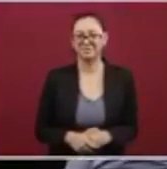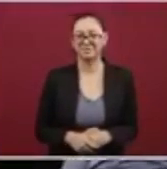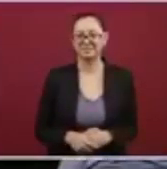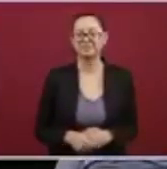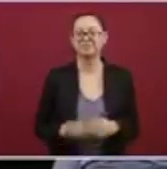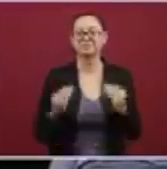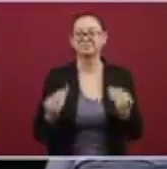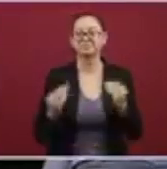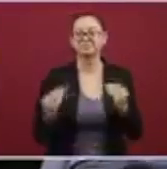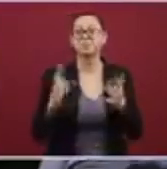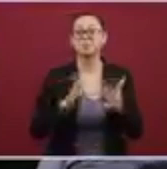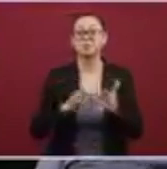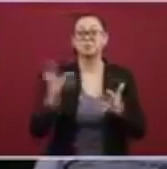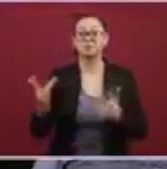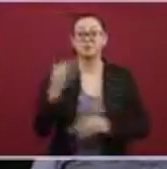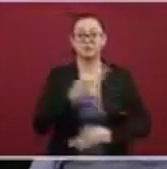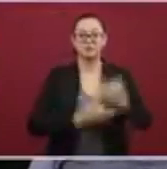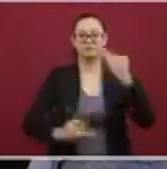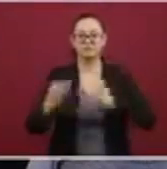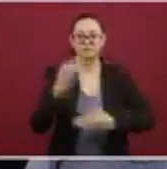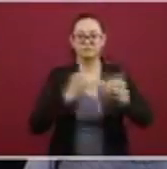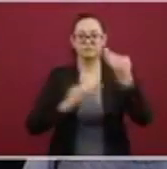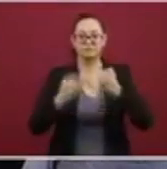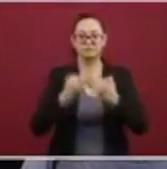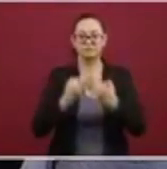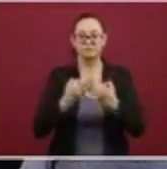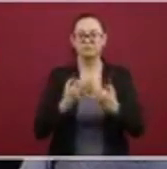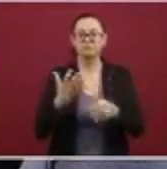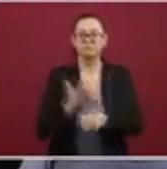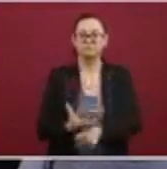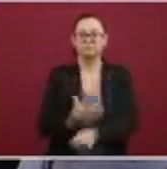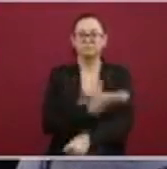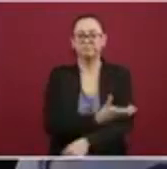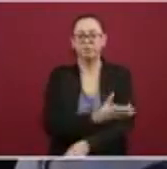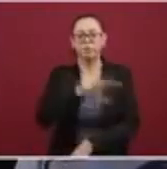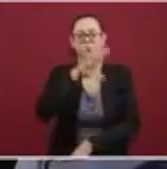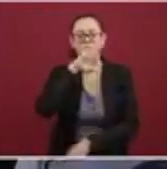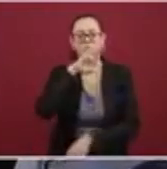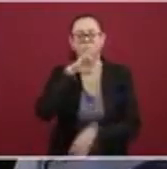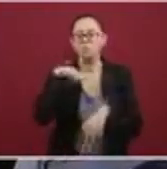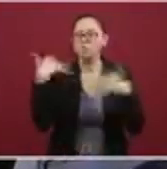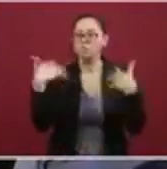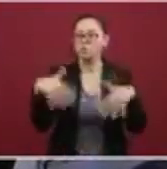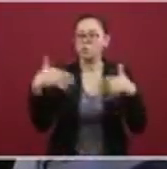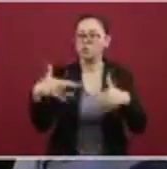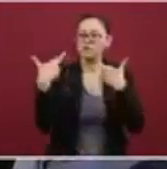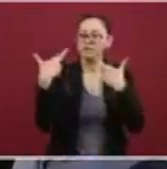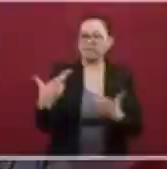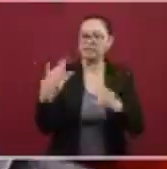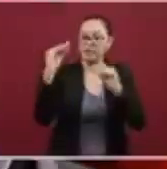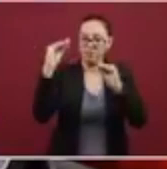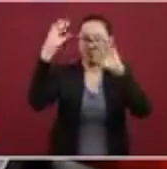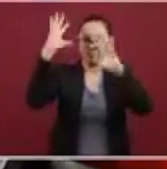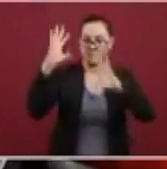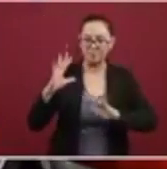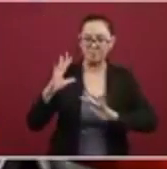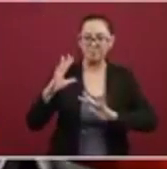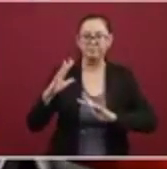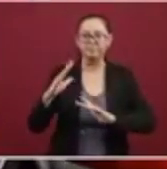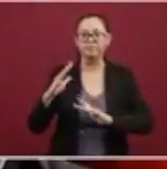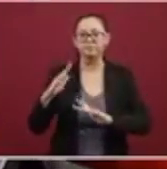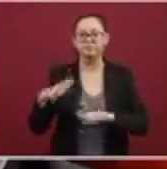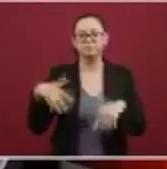Muchas gracias a todas las que me acompañan aquí. Ser madre es un regalo, lo considero una bendición, es